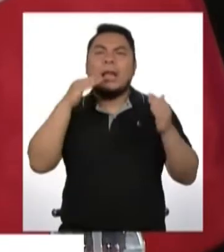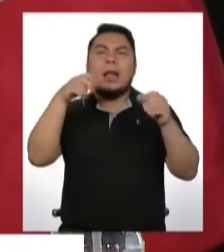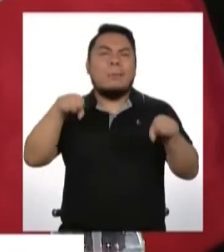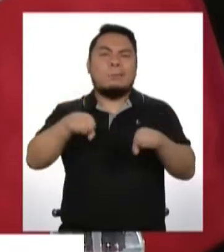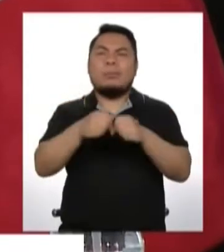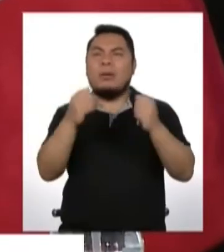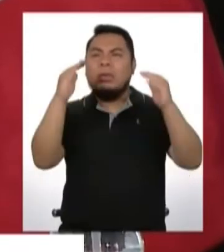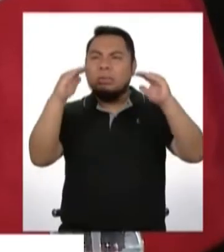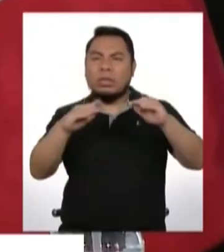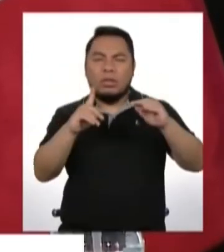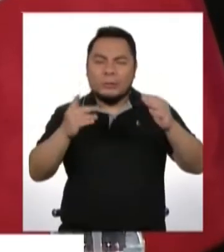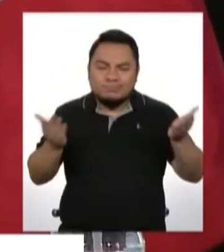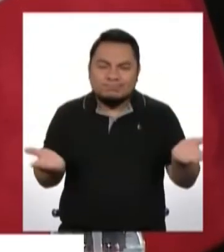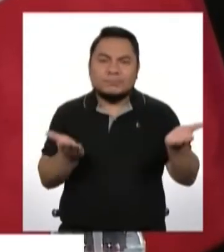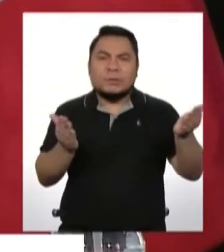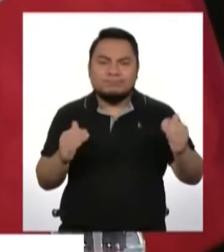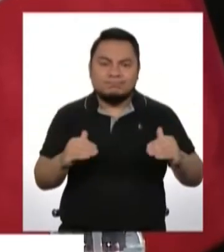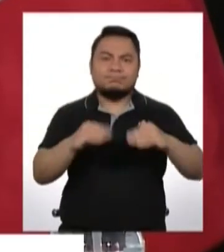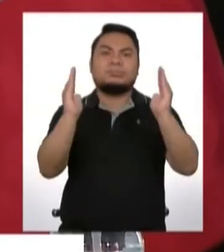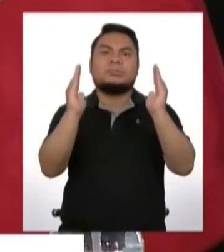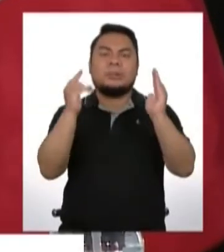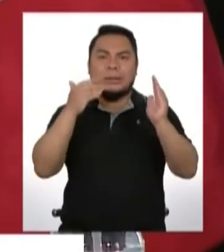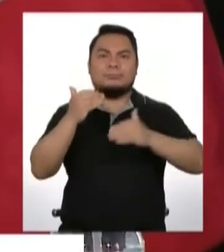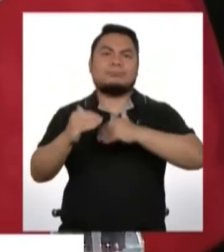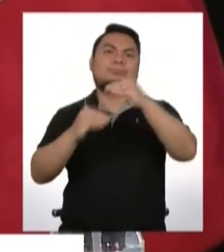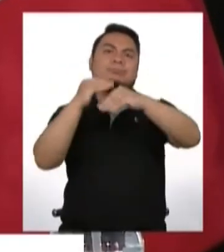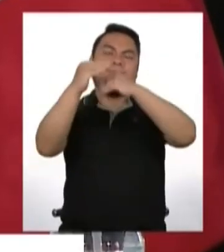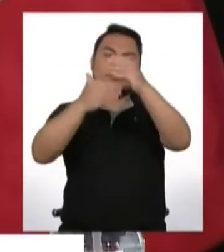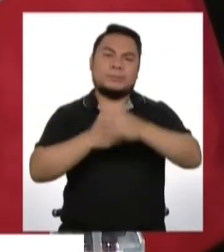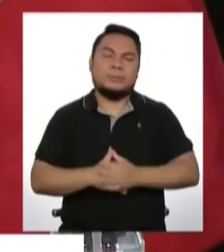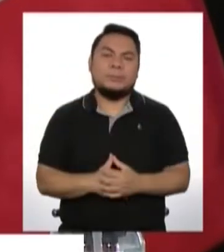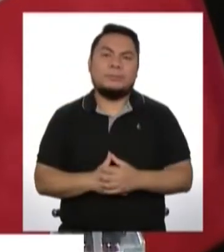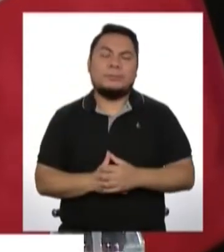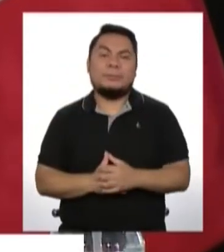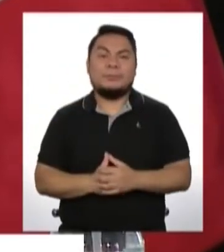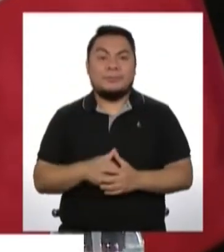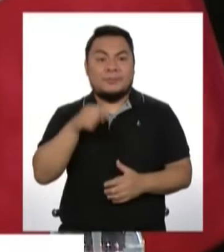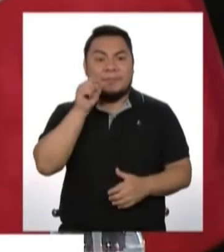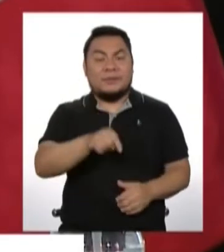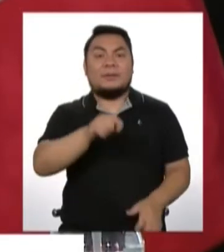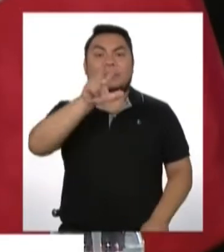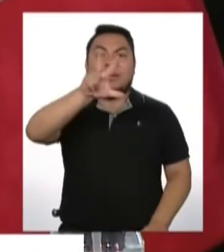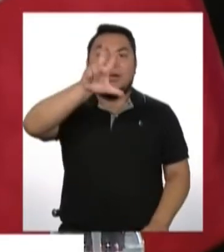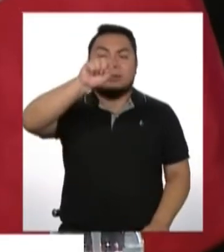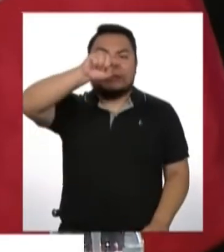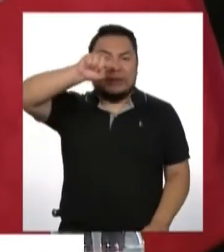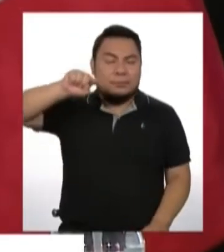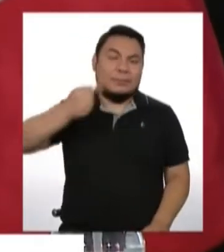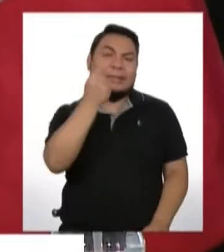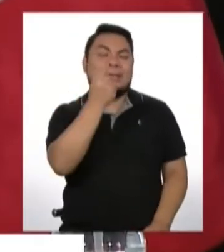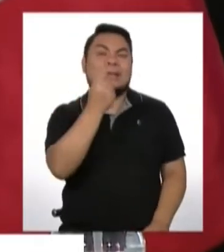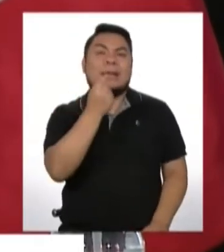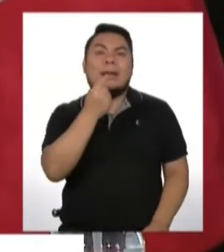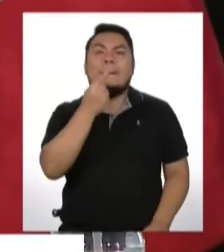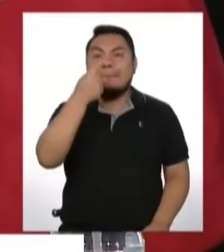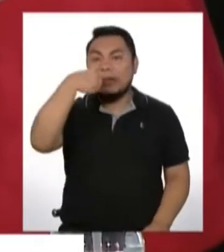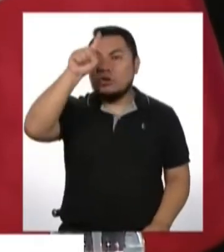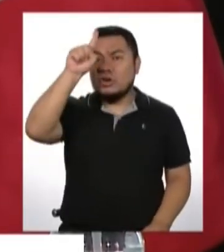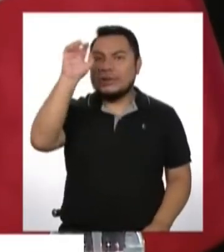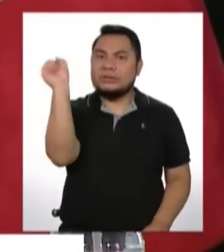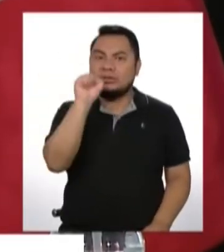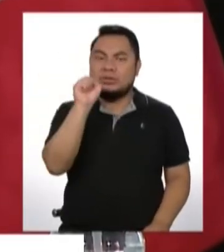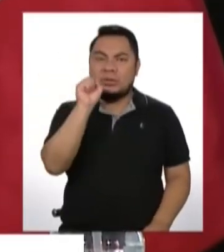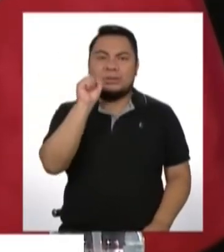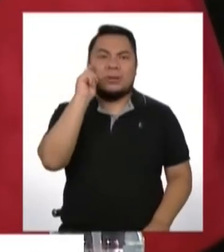también a todos los peruanos en su economía. Entonces, estos 30 mil millones de soles